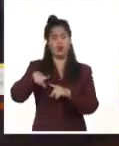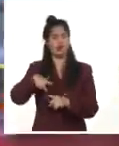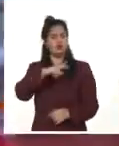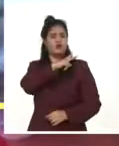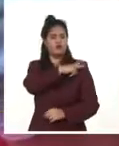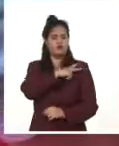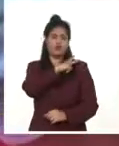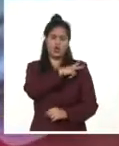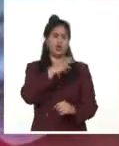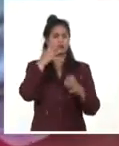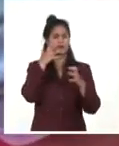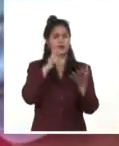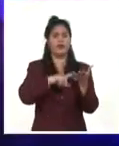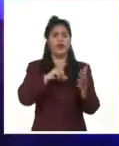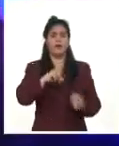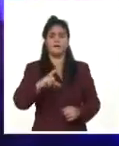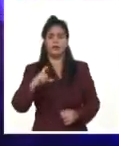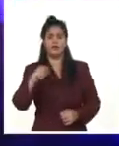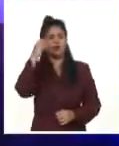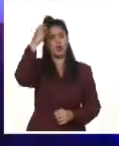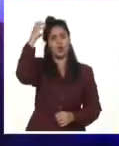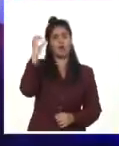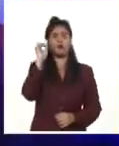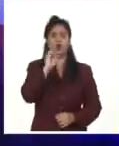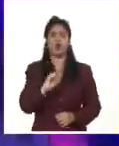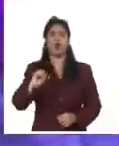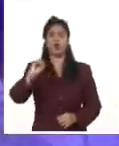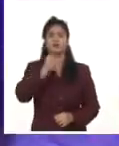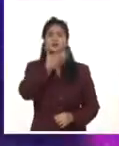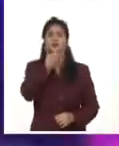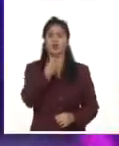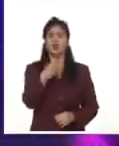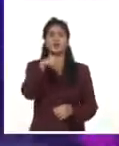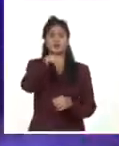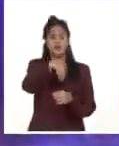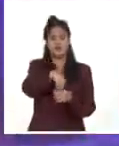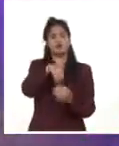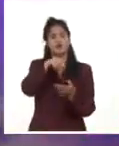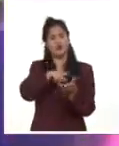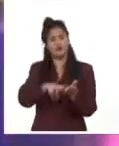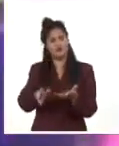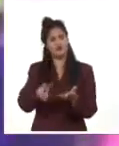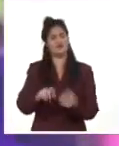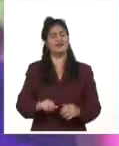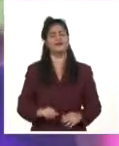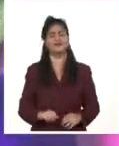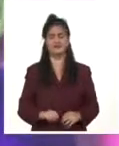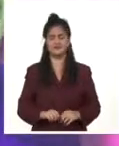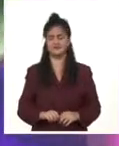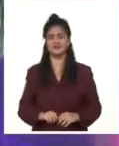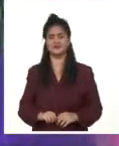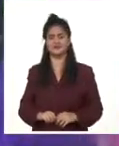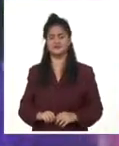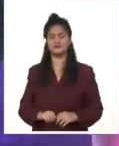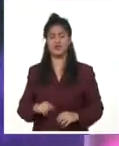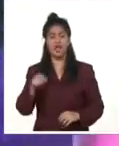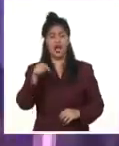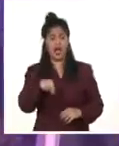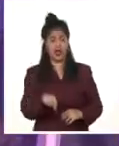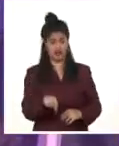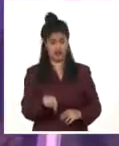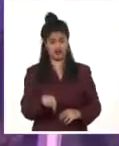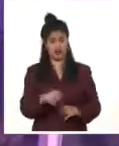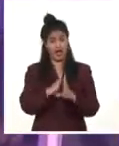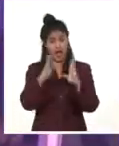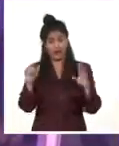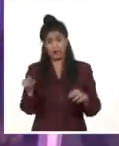del partido, el gobierno y la organización juvenil en Santiago de Cuba. El talento artístico del patio amenizó la velada, motivada además por